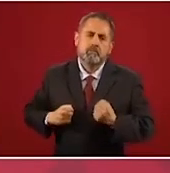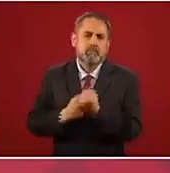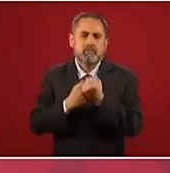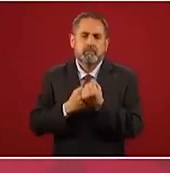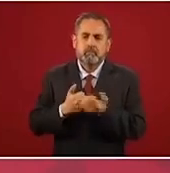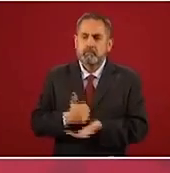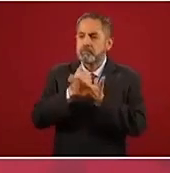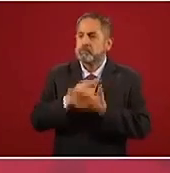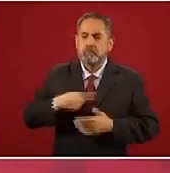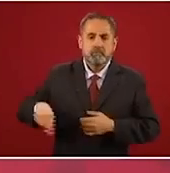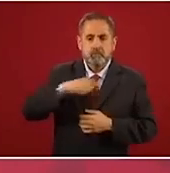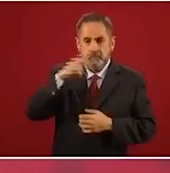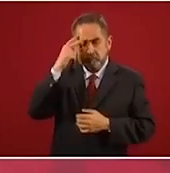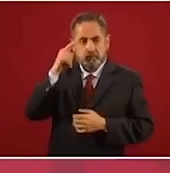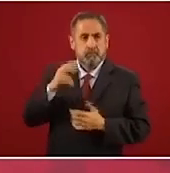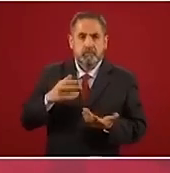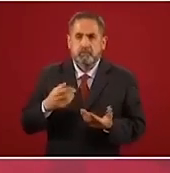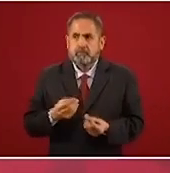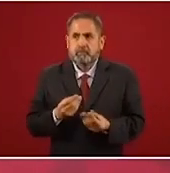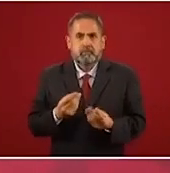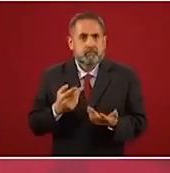de ingresos que tiene nuestro país.